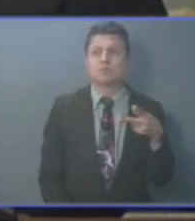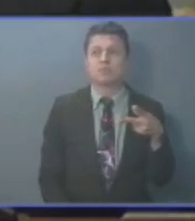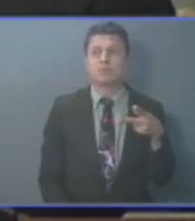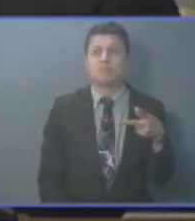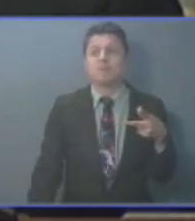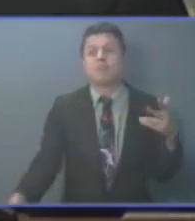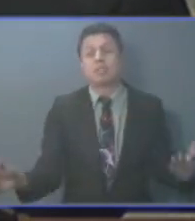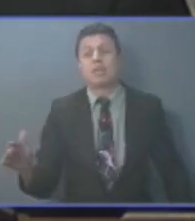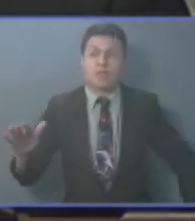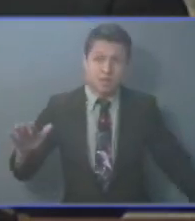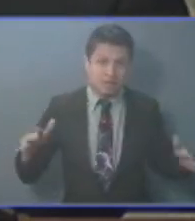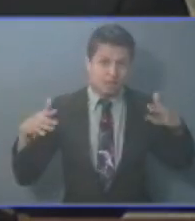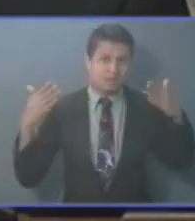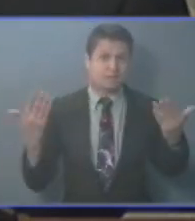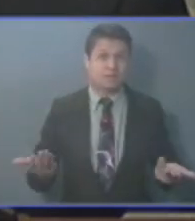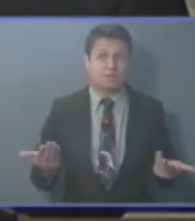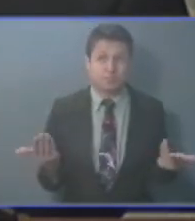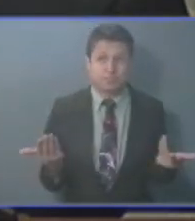Entonces,